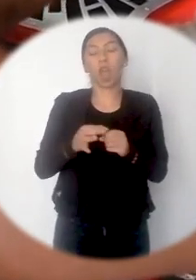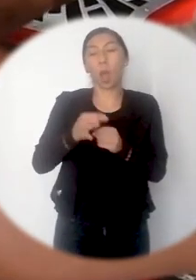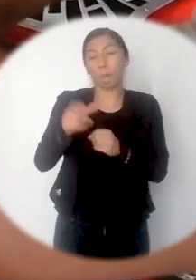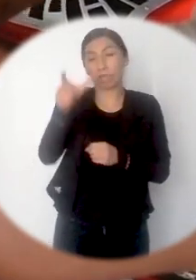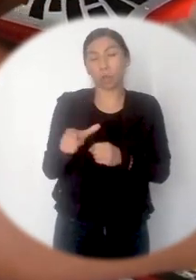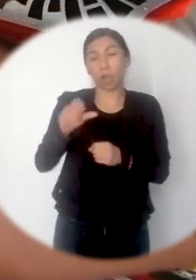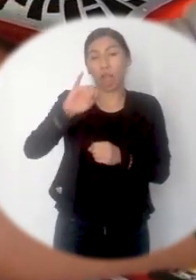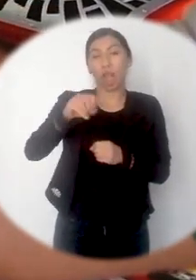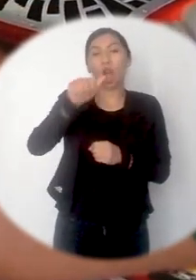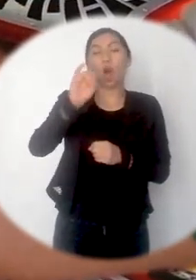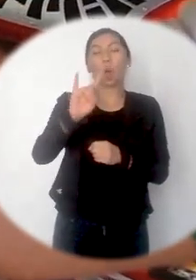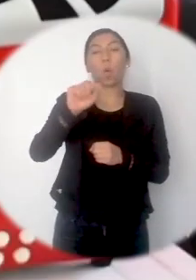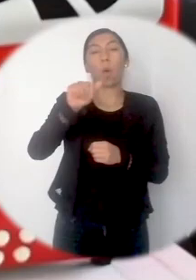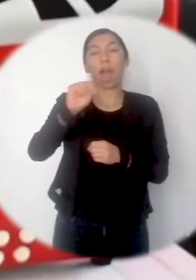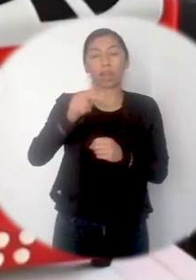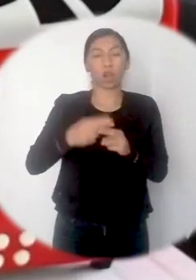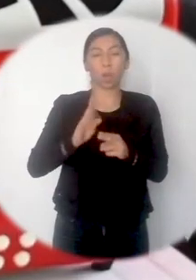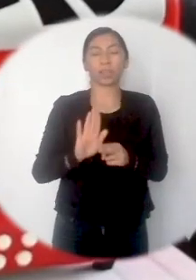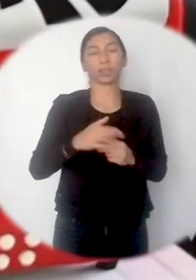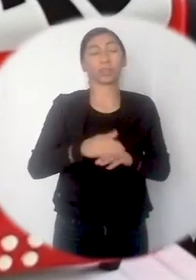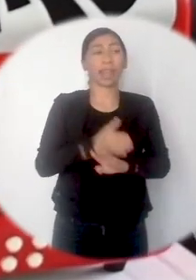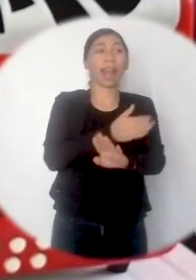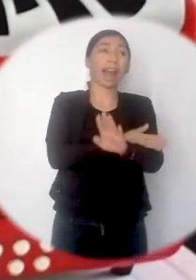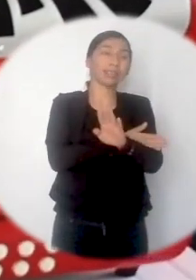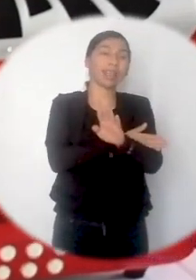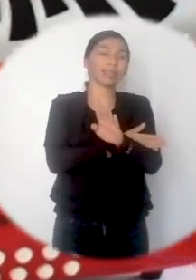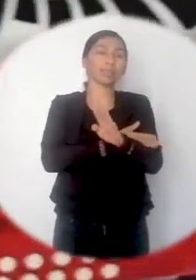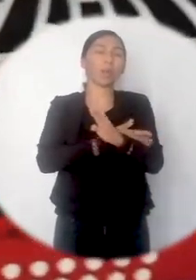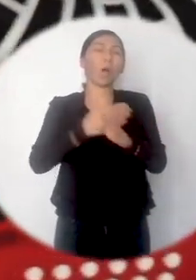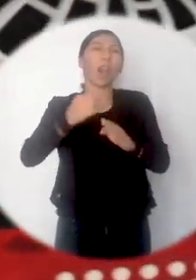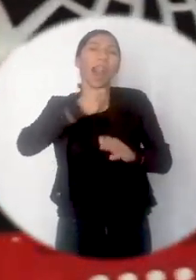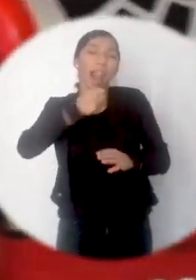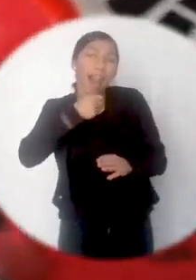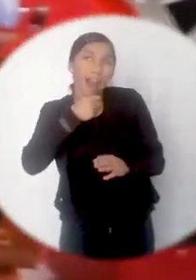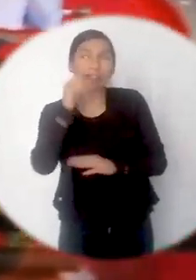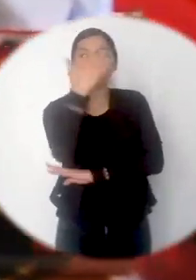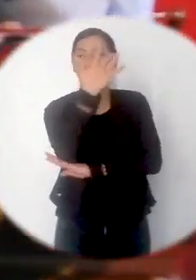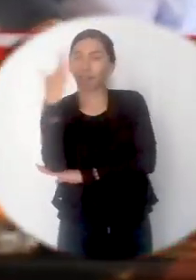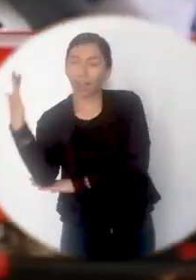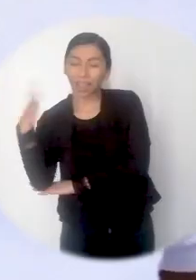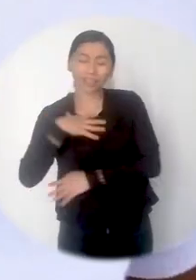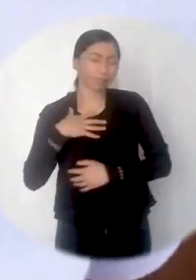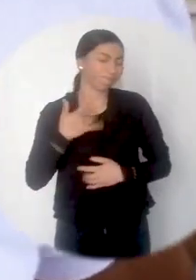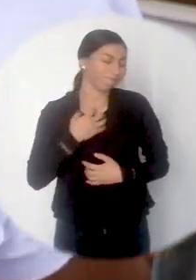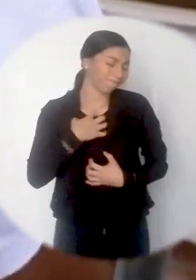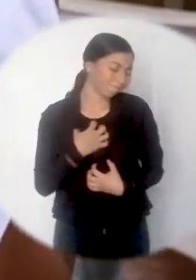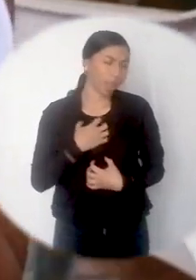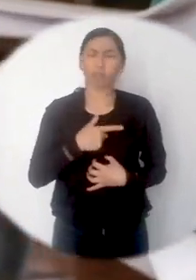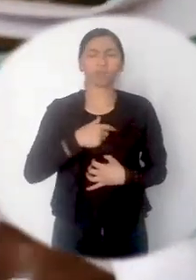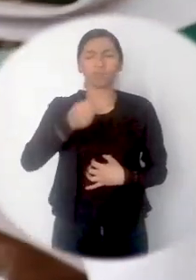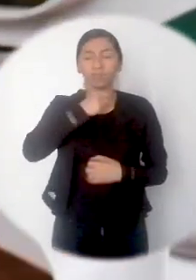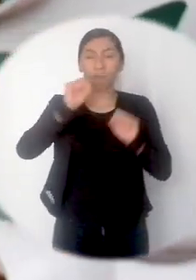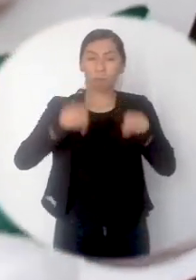Balsita, como Juan Andrés Castaño, quien podrá cantarle otra vez a la naturaleza, el despecho y las tradiciones campesinas que recuperan